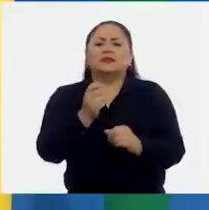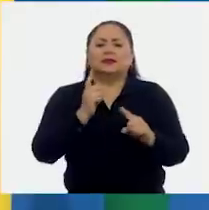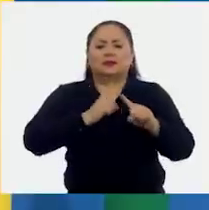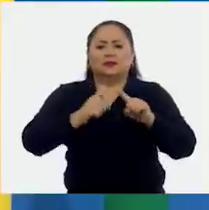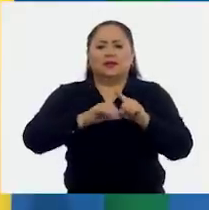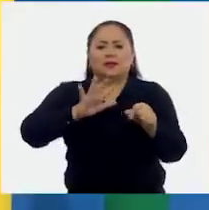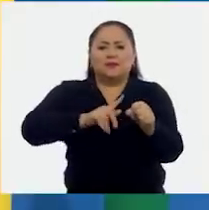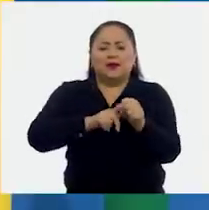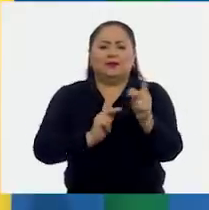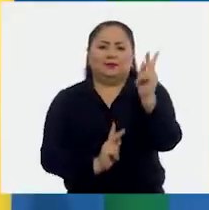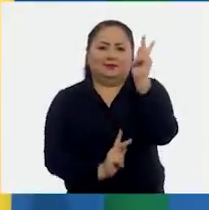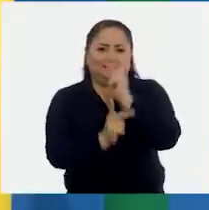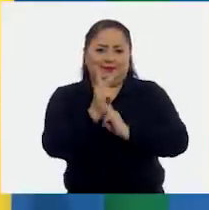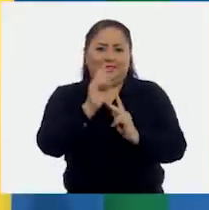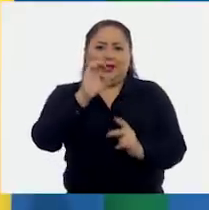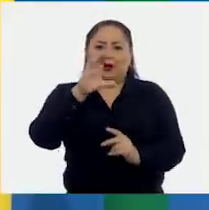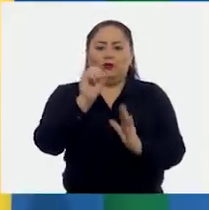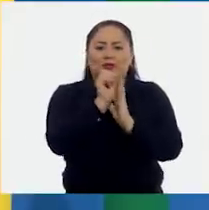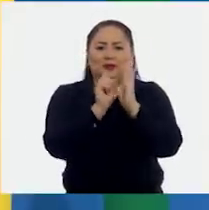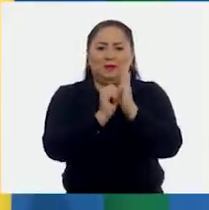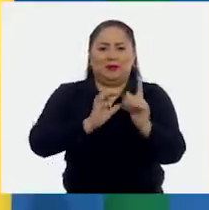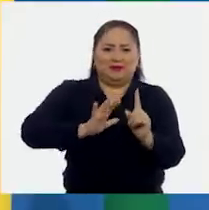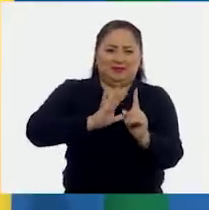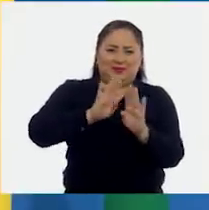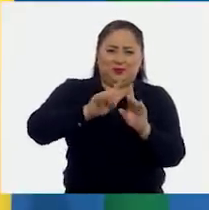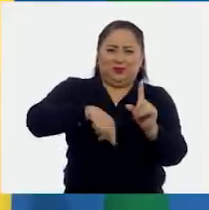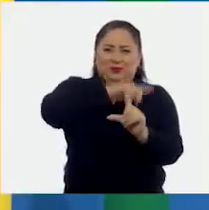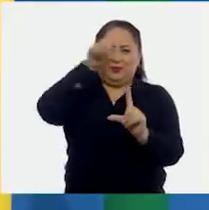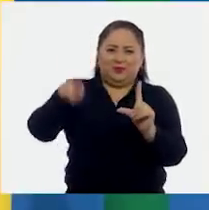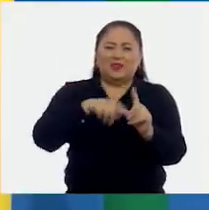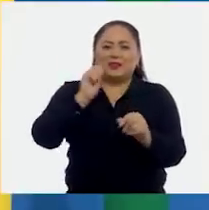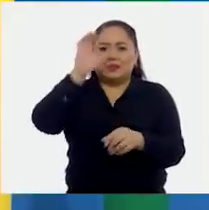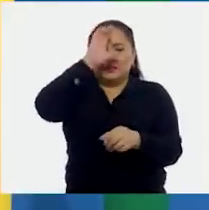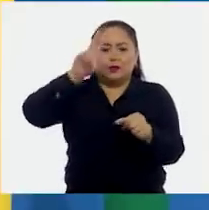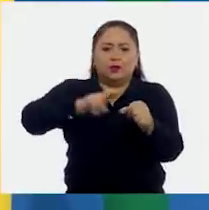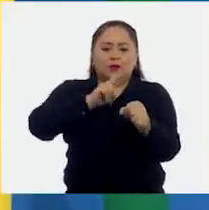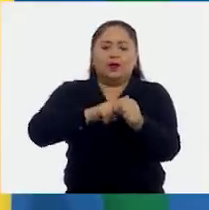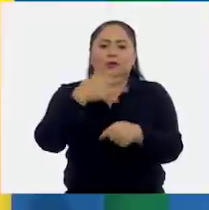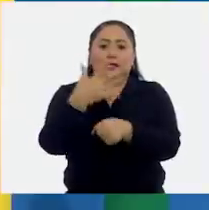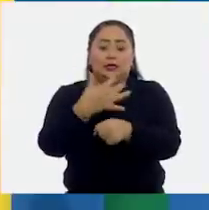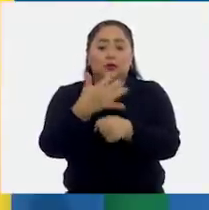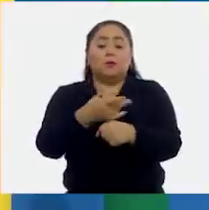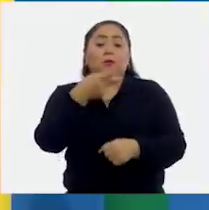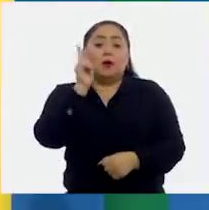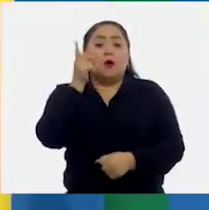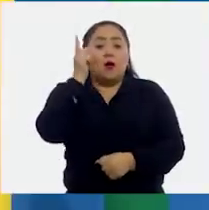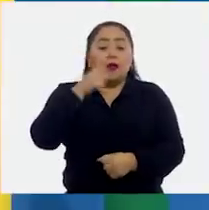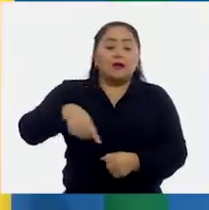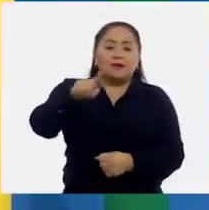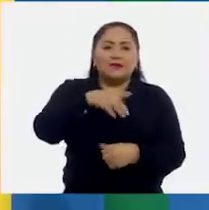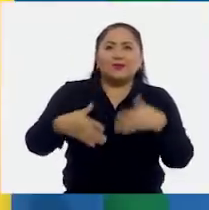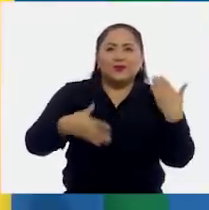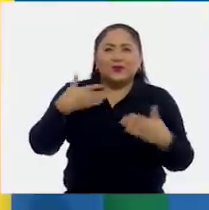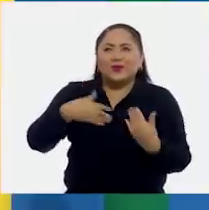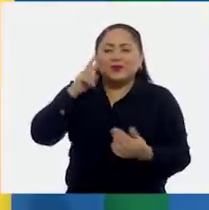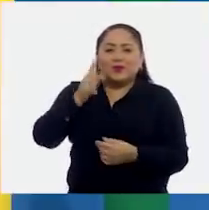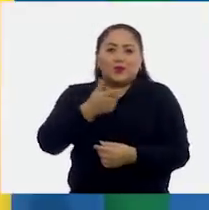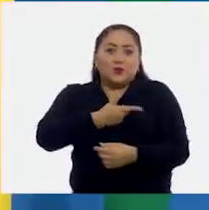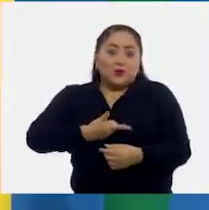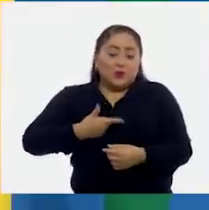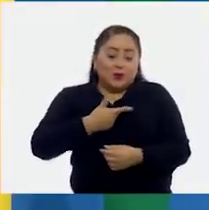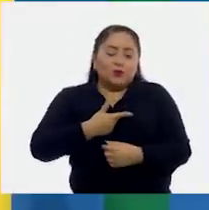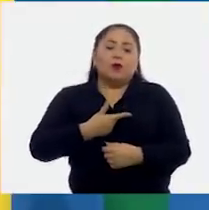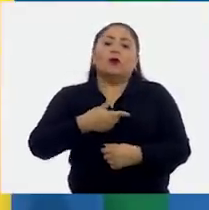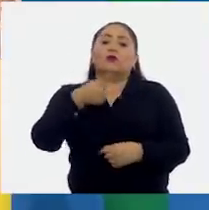de seres vivos y ecosistemas de la clase de Ciencias Naturales de 5º grado. Espero lo hayan disfrutado tanto como